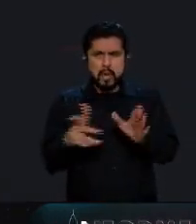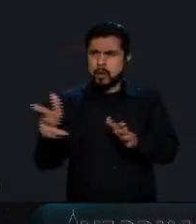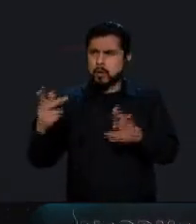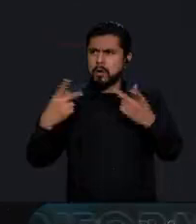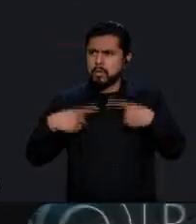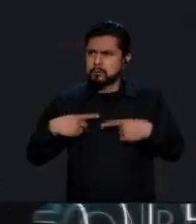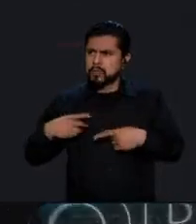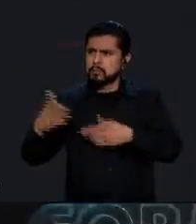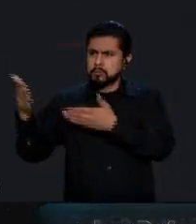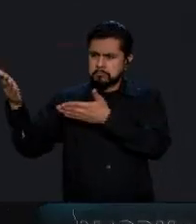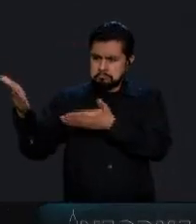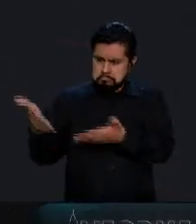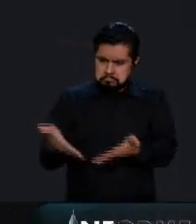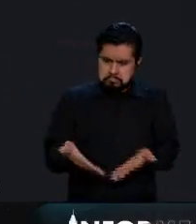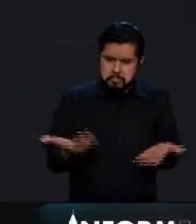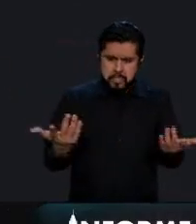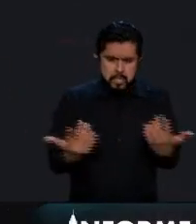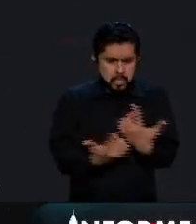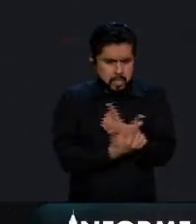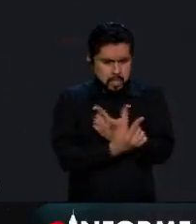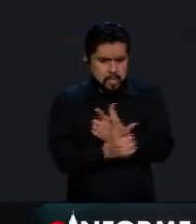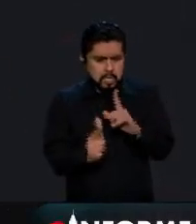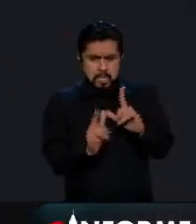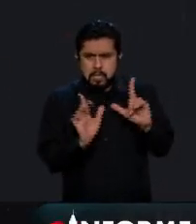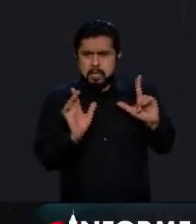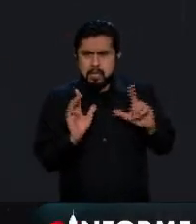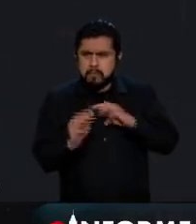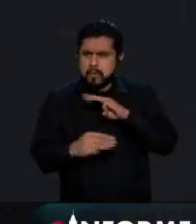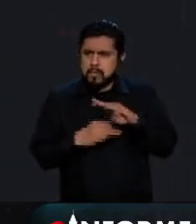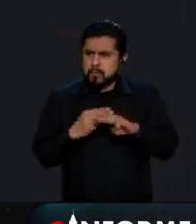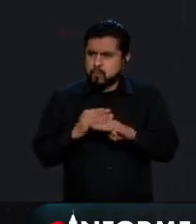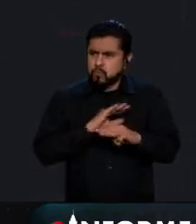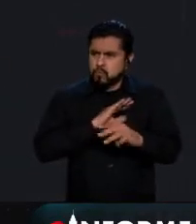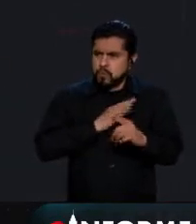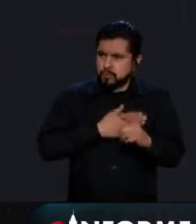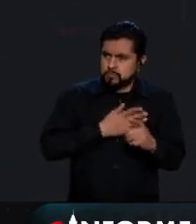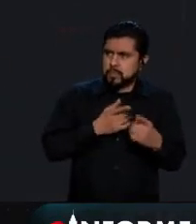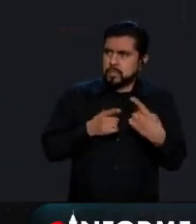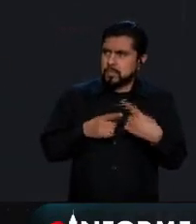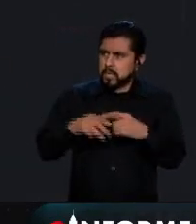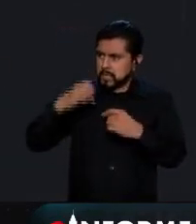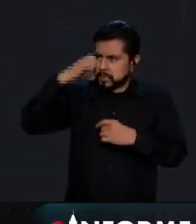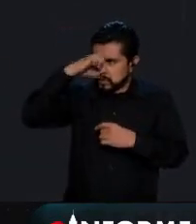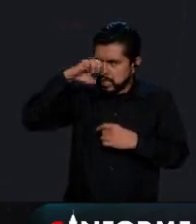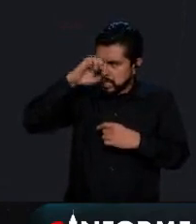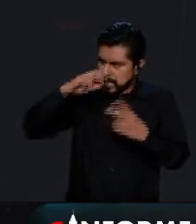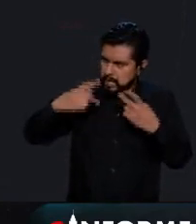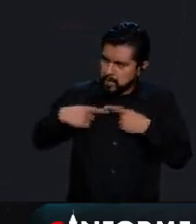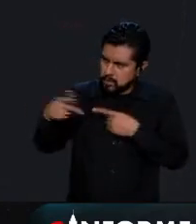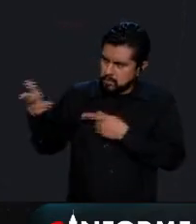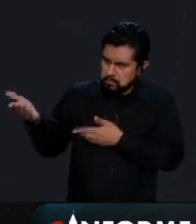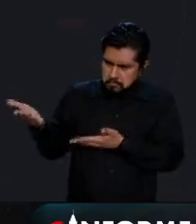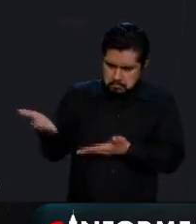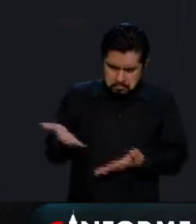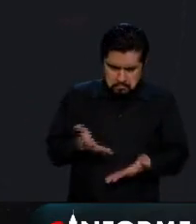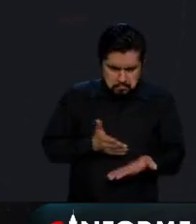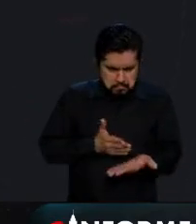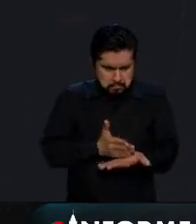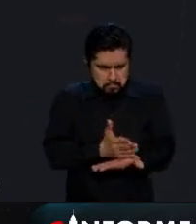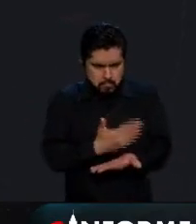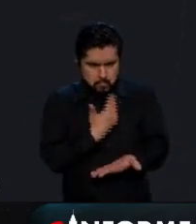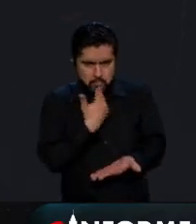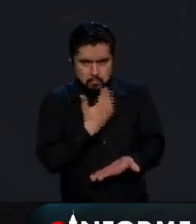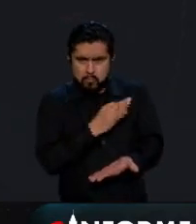convenciones, hay partidos que han tenido además asesores extranjeros que justo el ser extranjeros es parte de lo que les